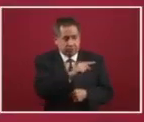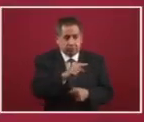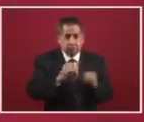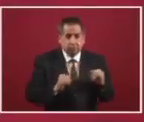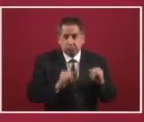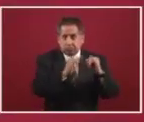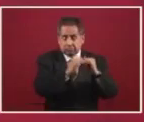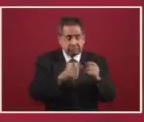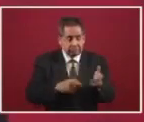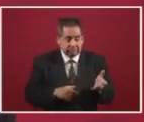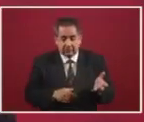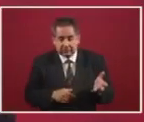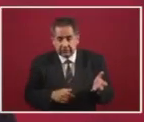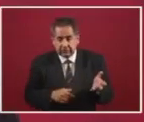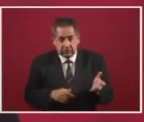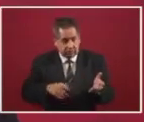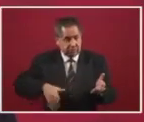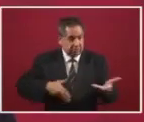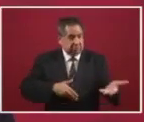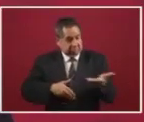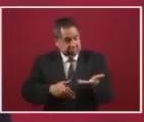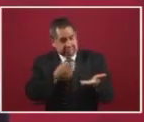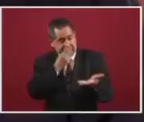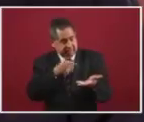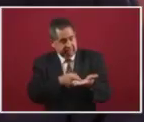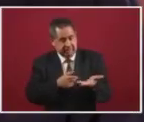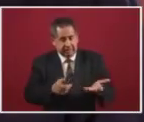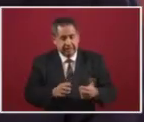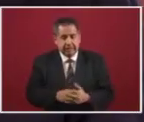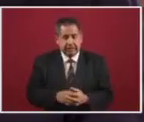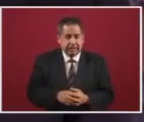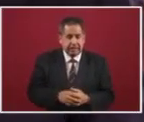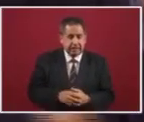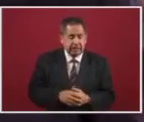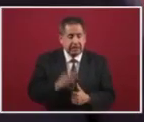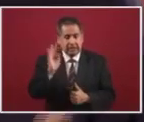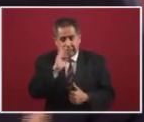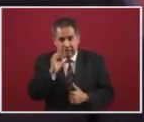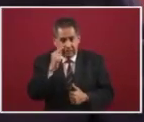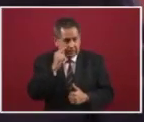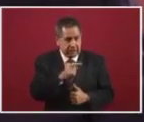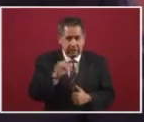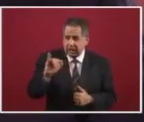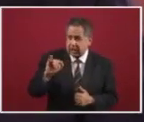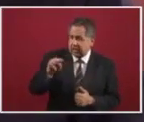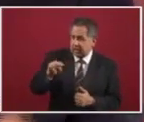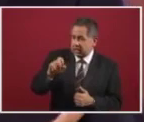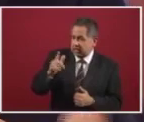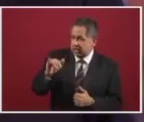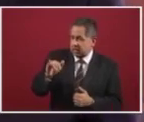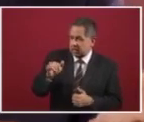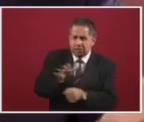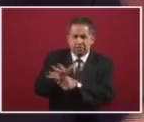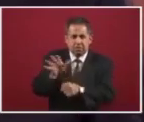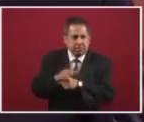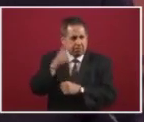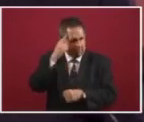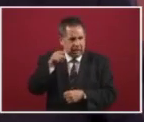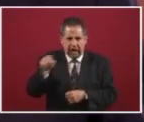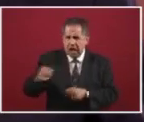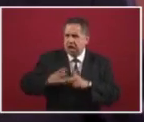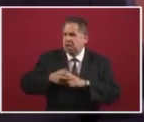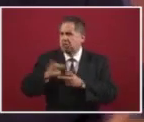instituciones, lo que planteas, si se tiene el INEGI, ¿por qué no el INEGI hace